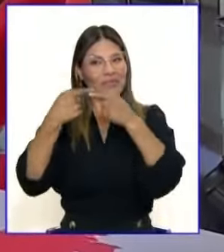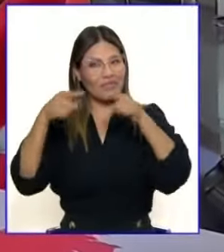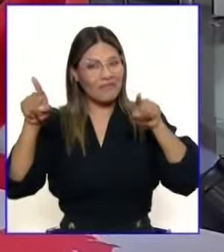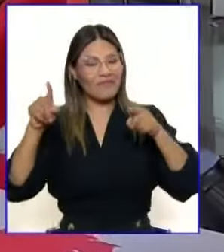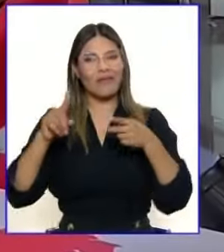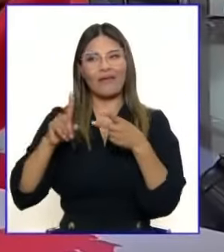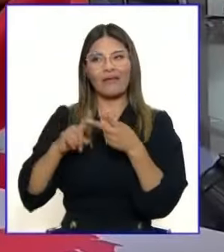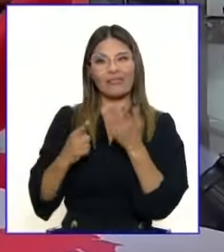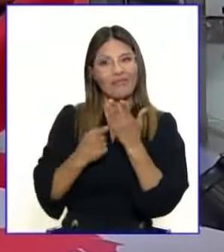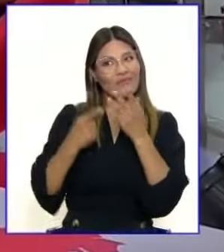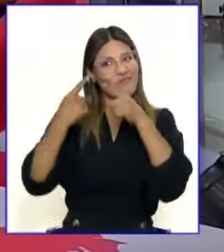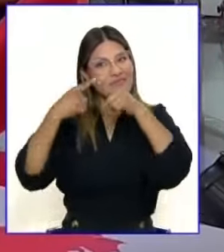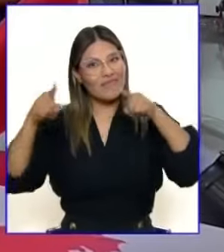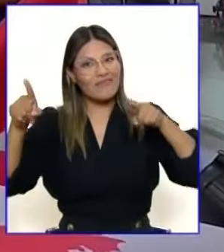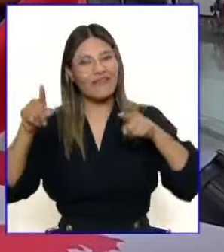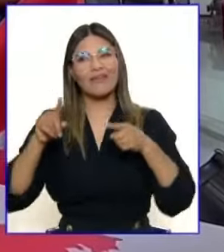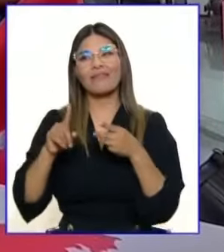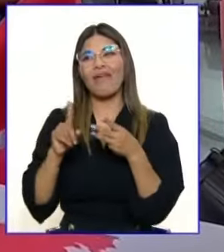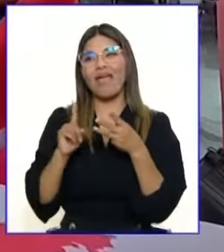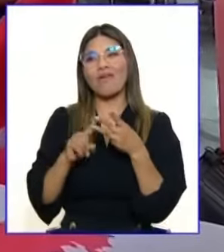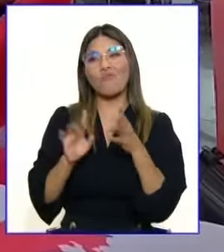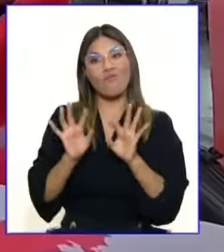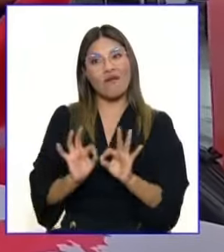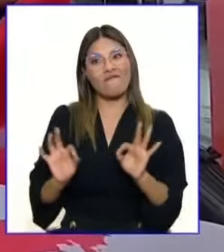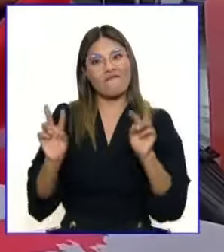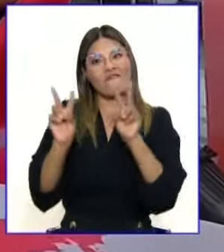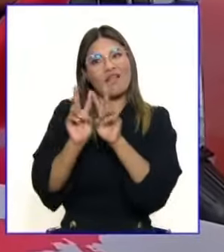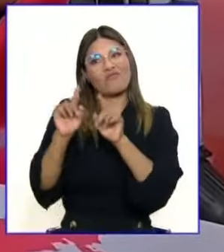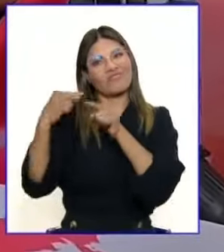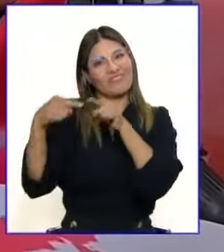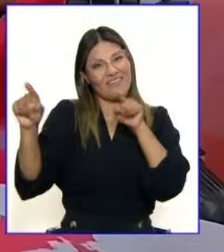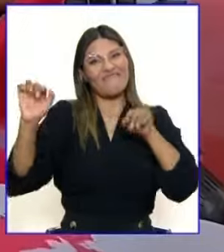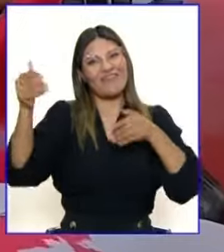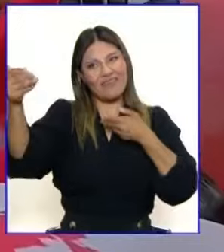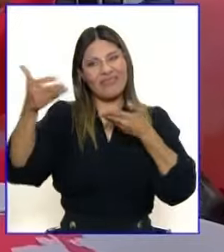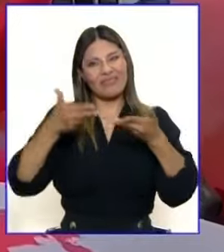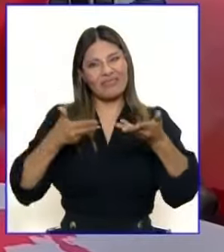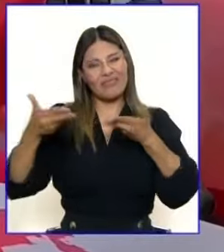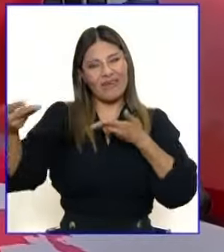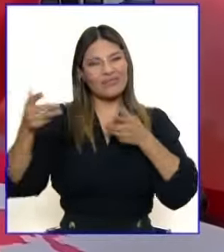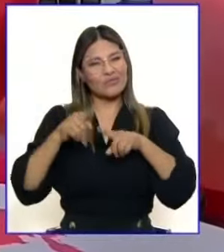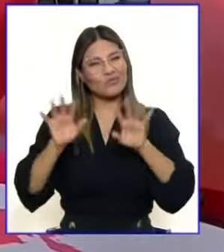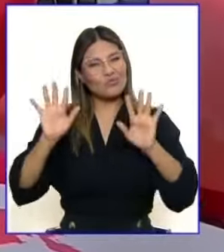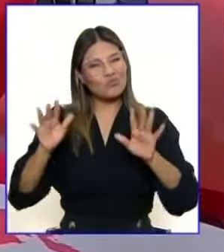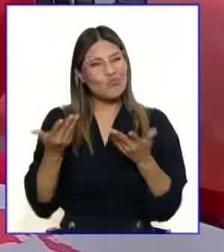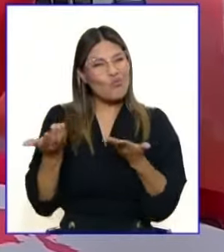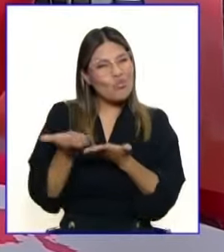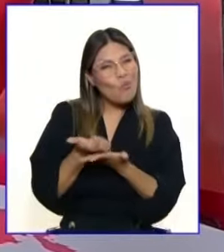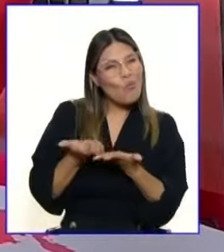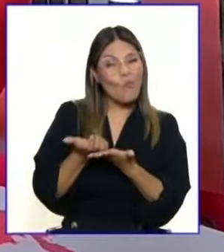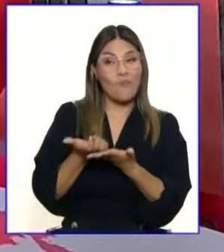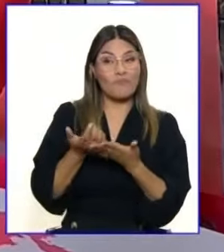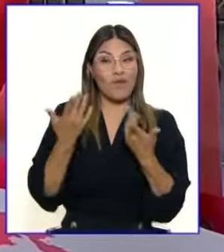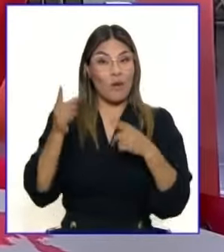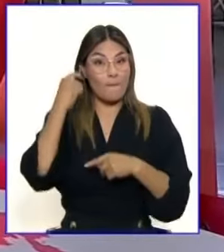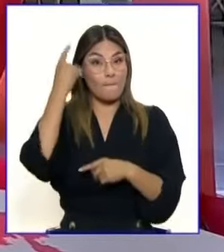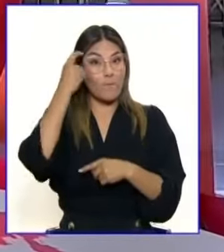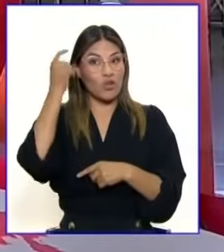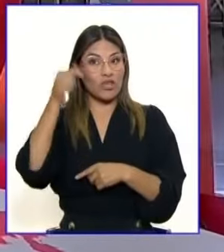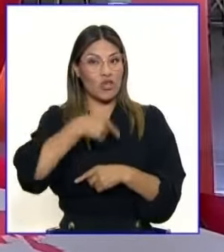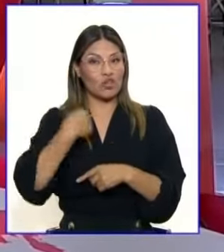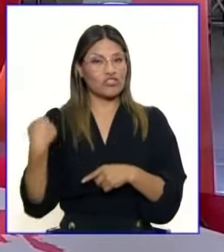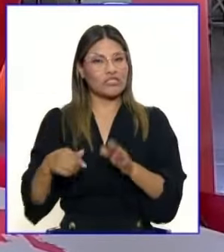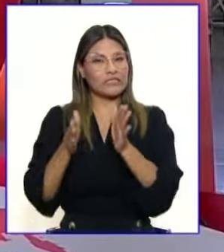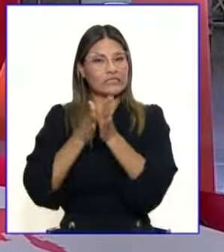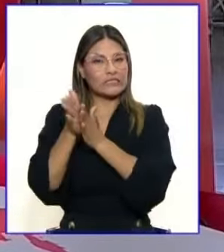económico, tecnológico, en el campo de los valores y las ideas. Y China lo que percibe es que más bien hay una política de contención de su proyección hacia el